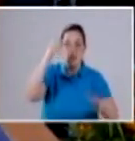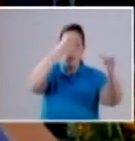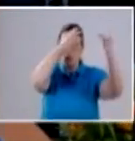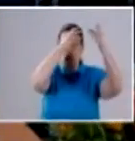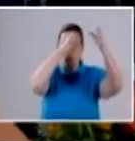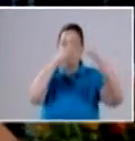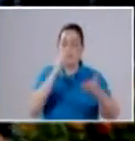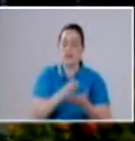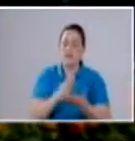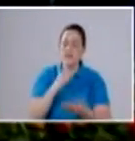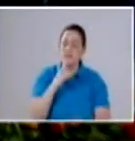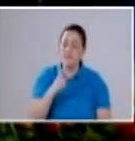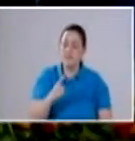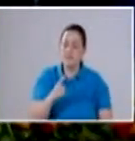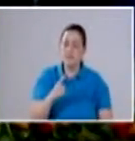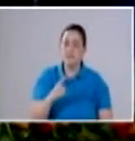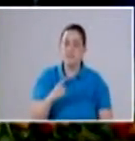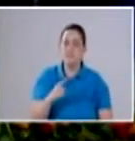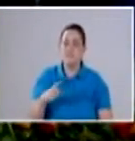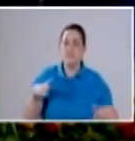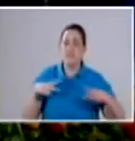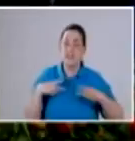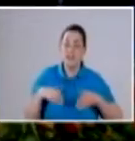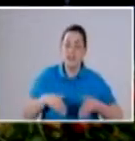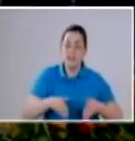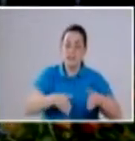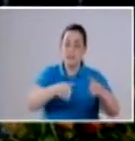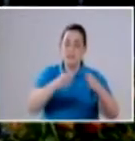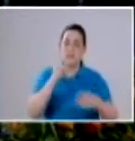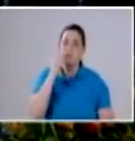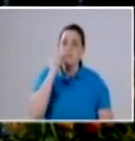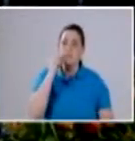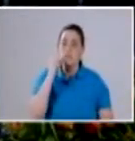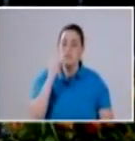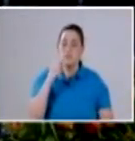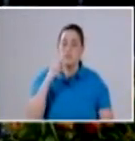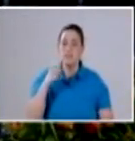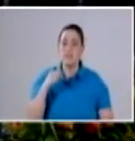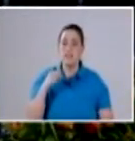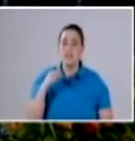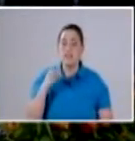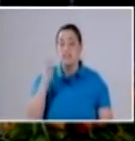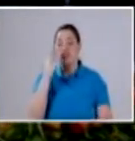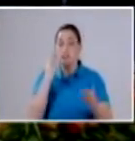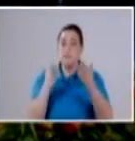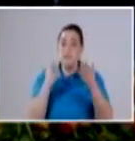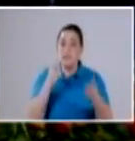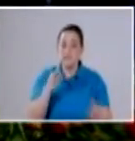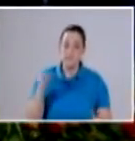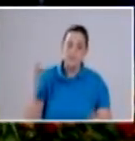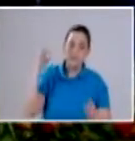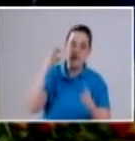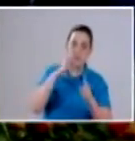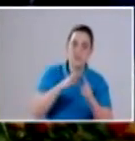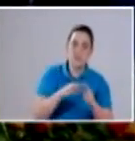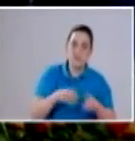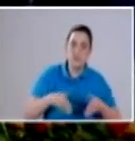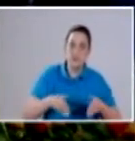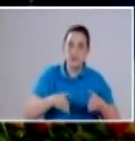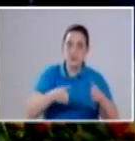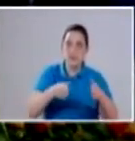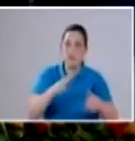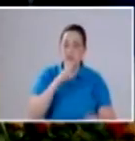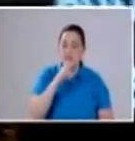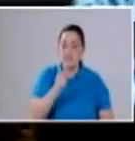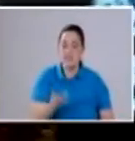que hay caminos que al hombre le parecen rectos, pero su fin es de muerte. Entonces tenemos que saber qué le agrada a Dios.